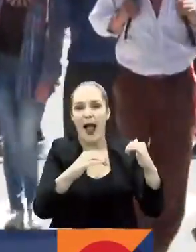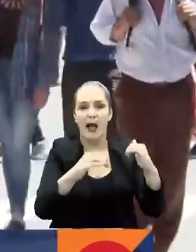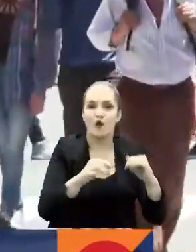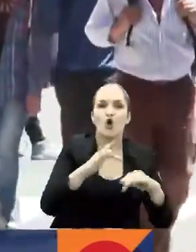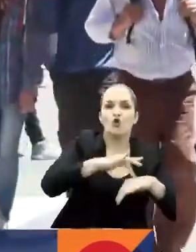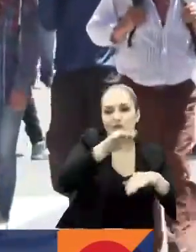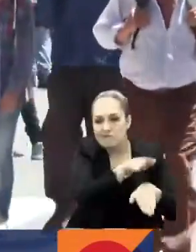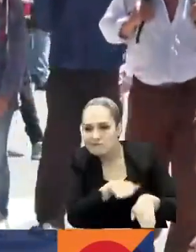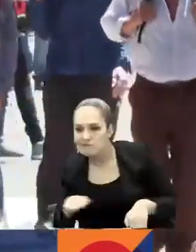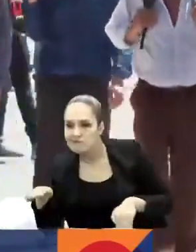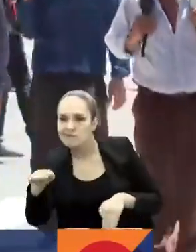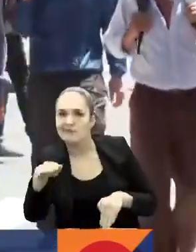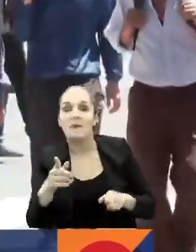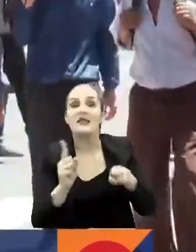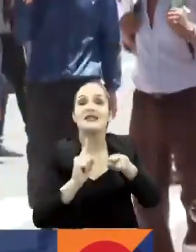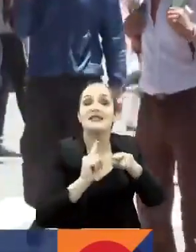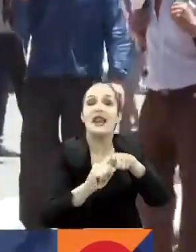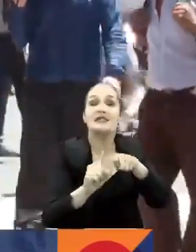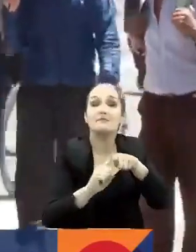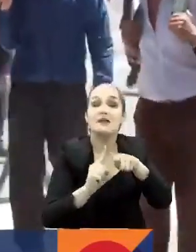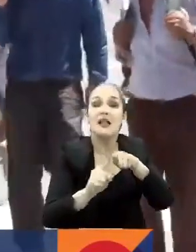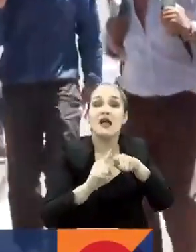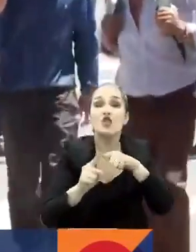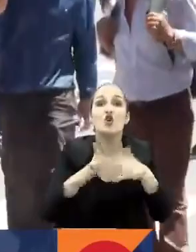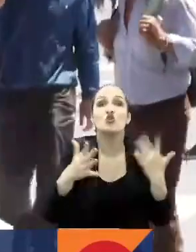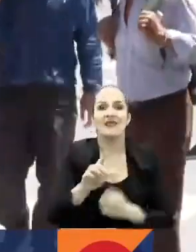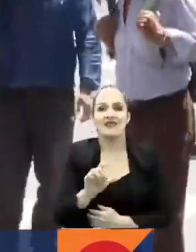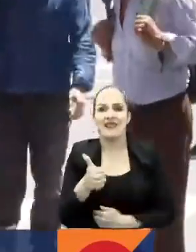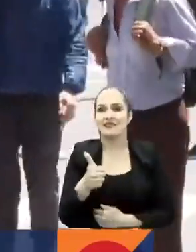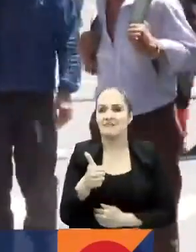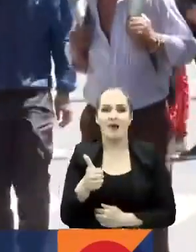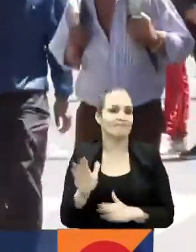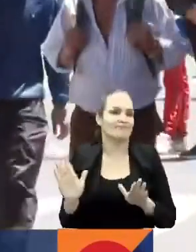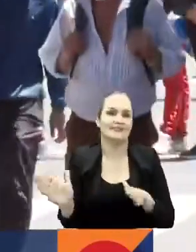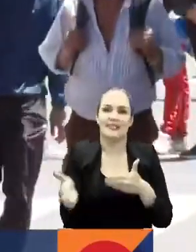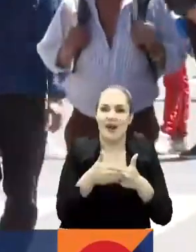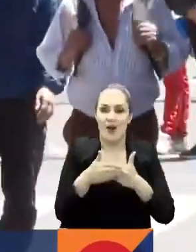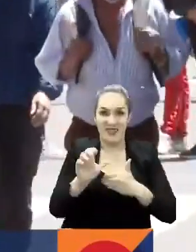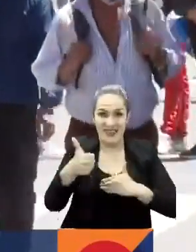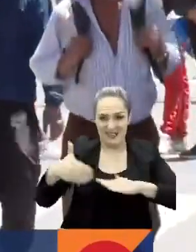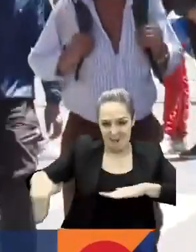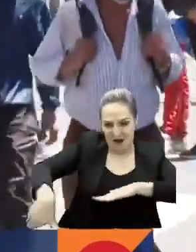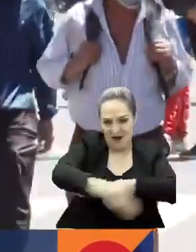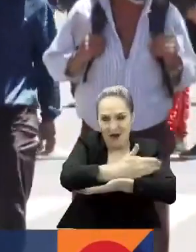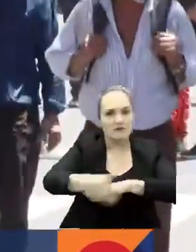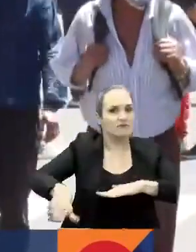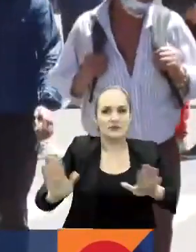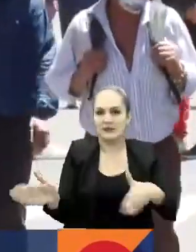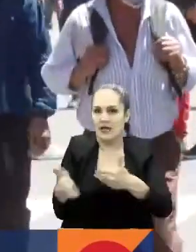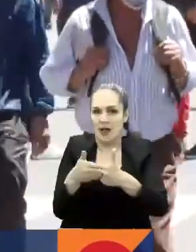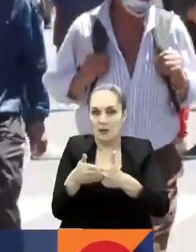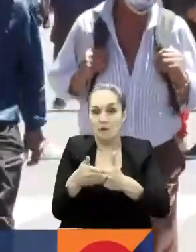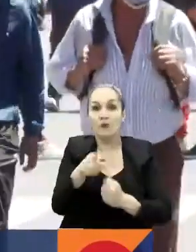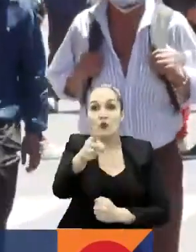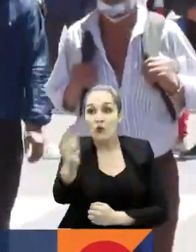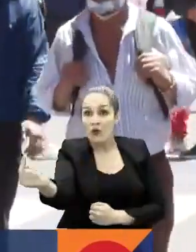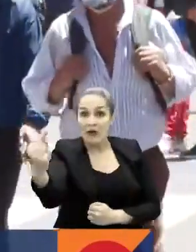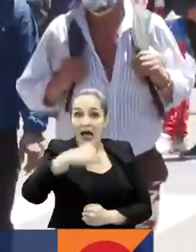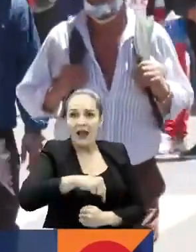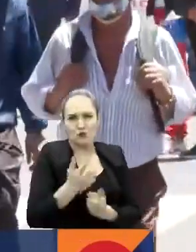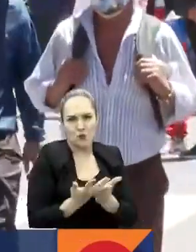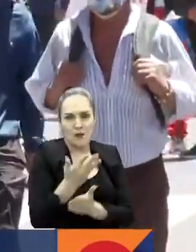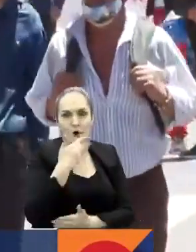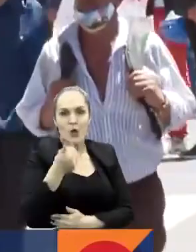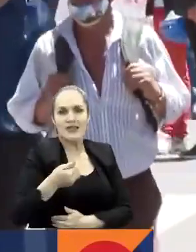servicio de Transmilenio en toda la troncal décima. Vías alternas para que tomen la carrera 13 si se dirige hacia el sur de la ciudad. En